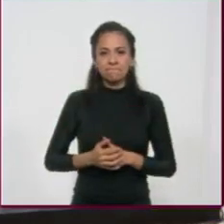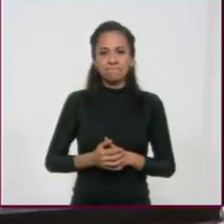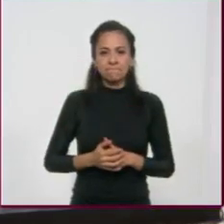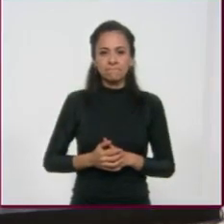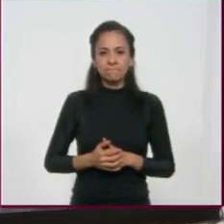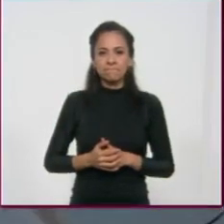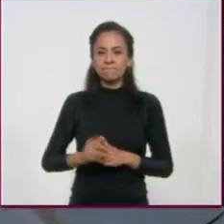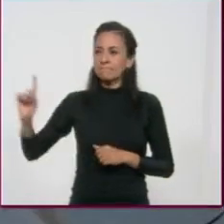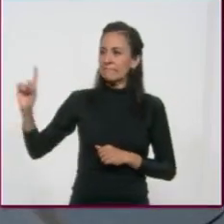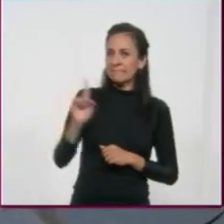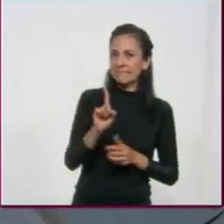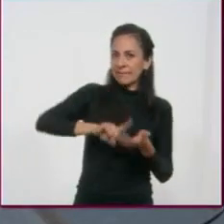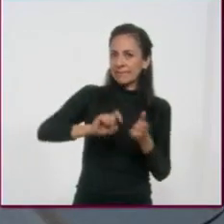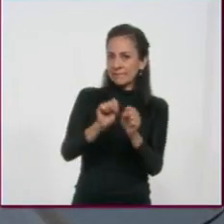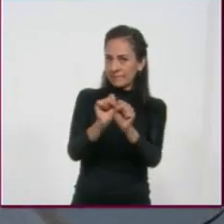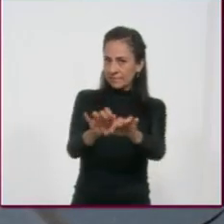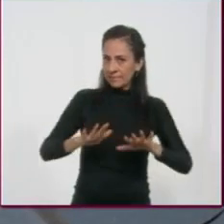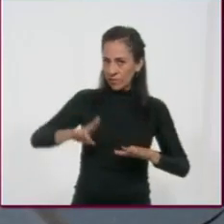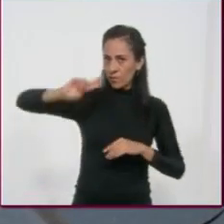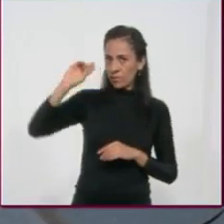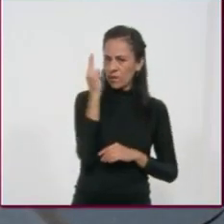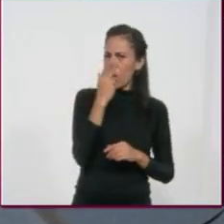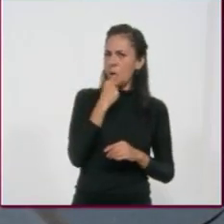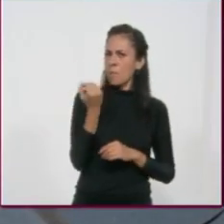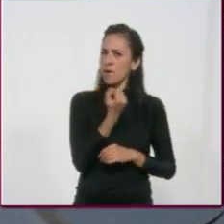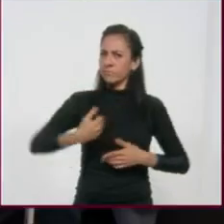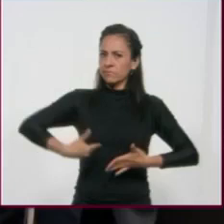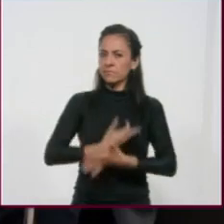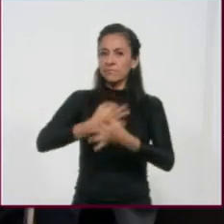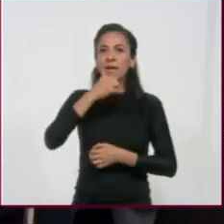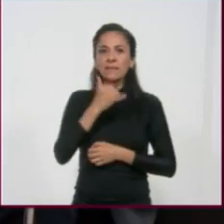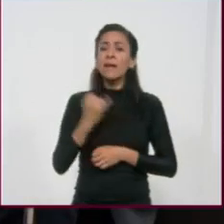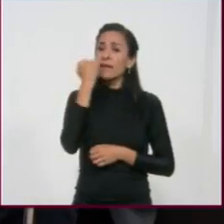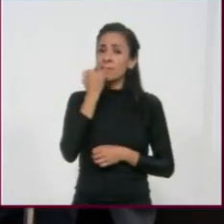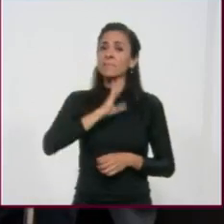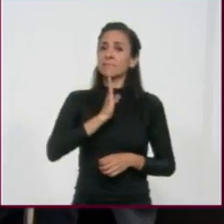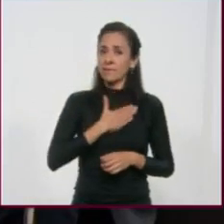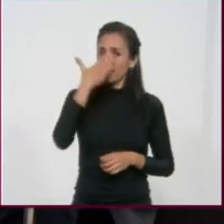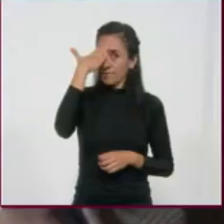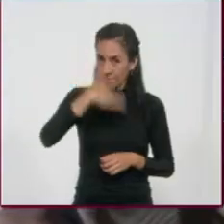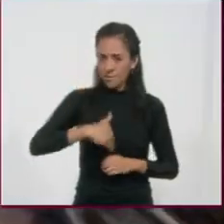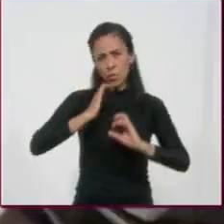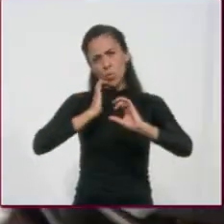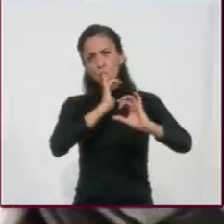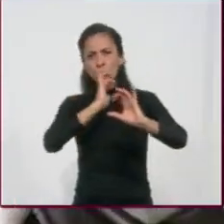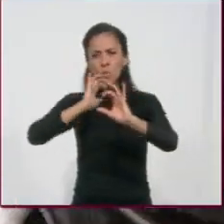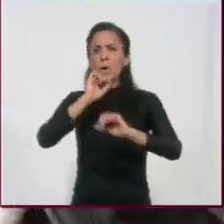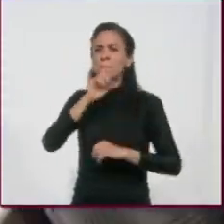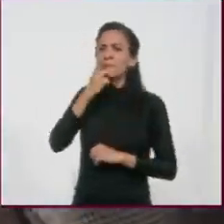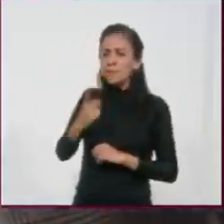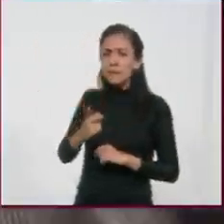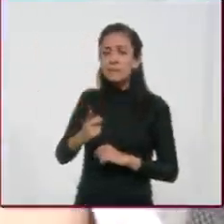Apareció en el salón del Consejo Universitario un flautista italiano que habla español y afirma que antes de conocer la